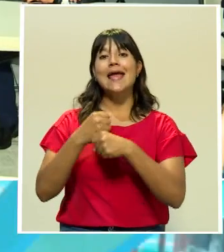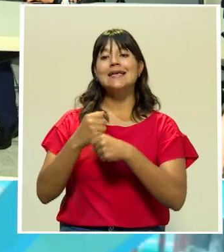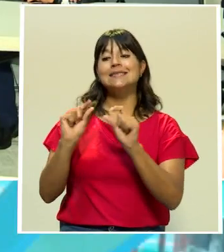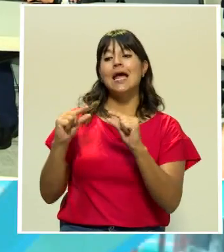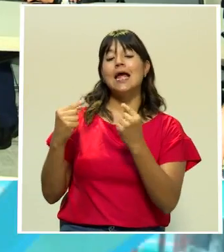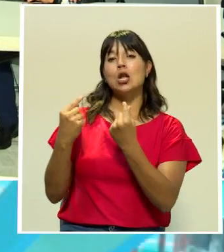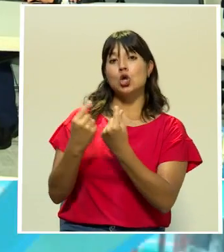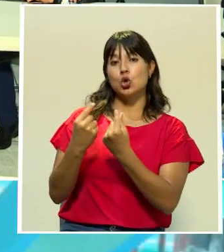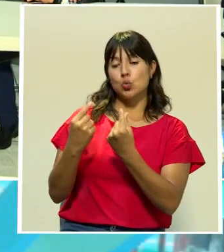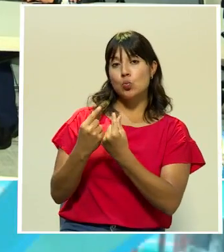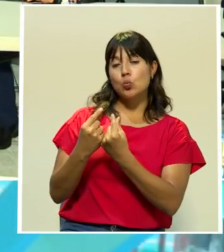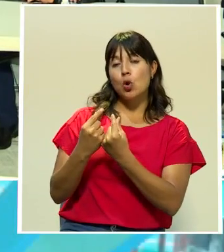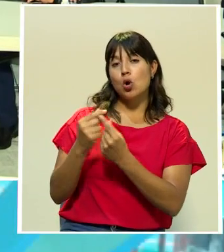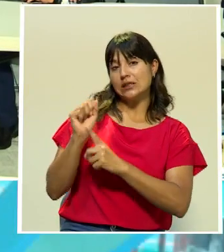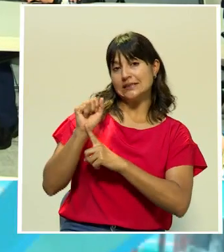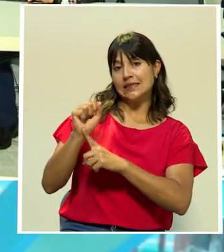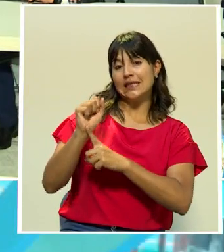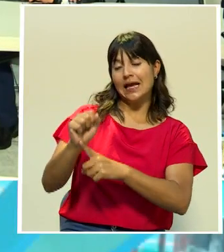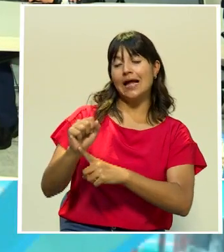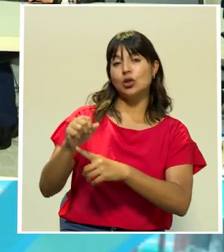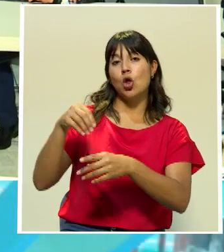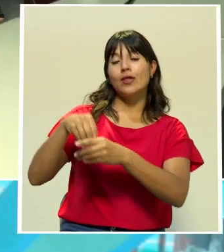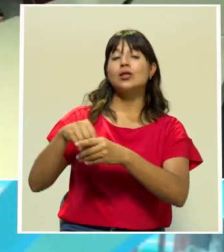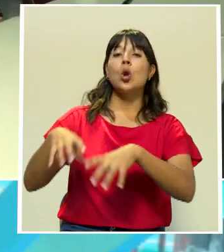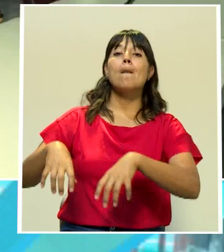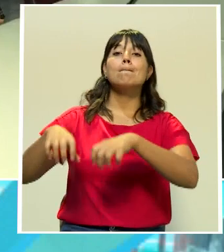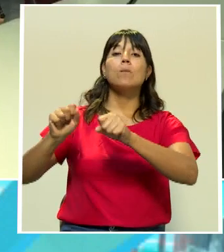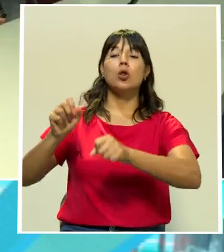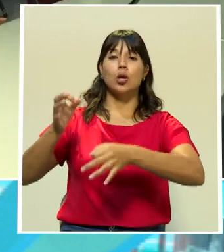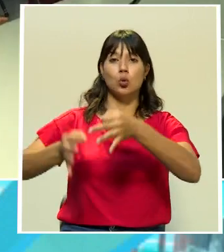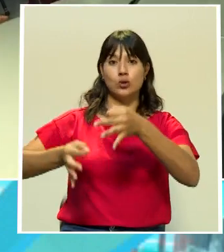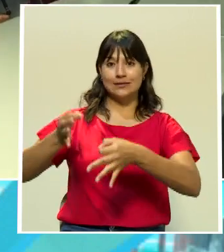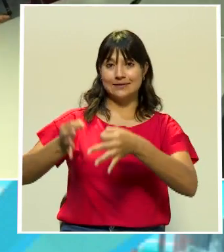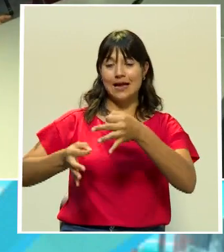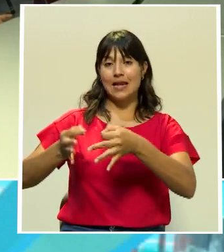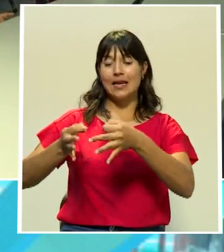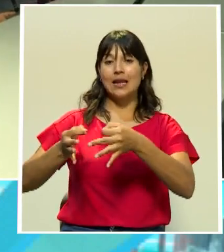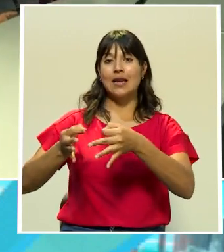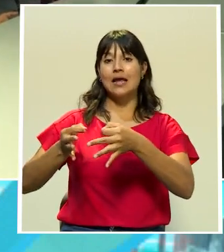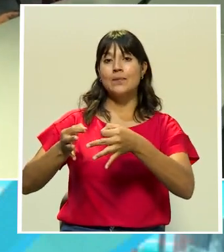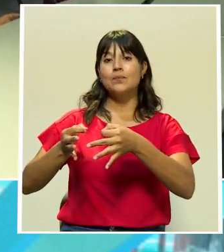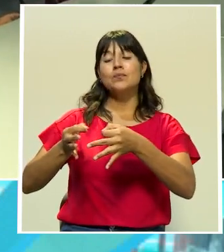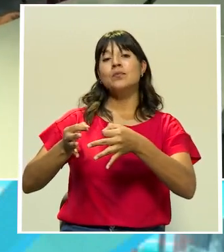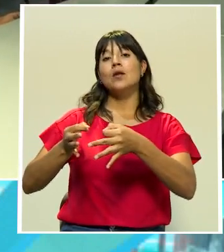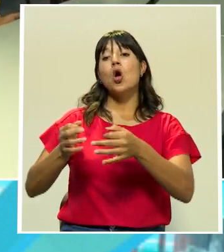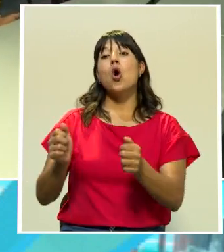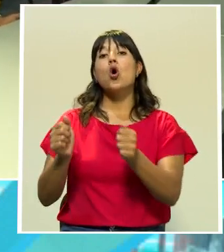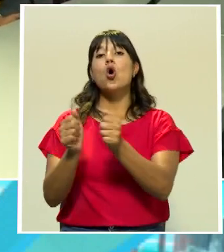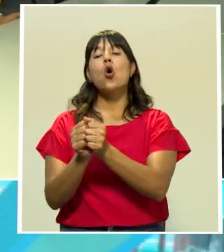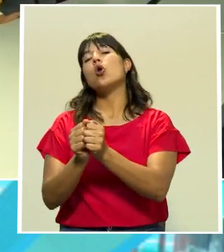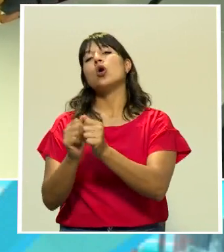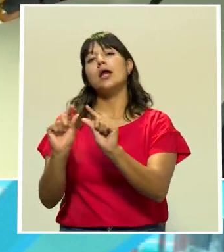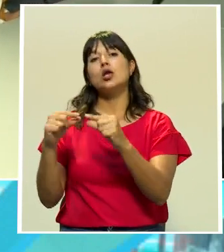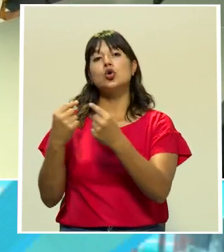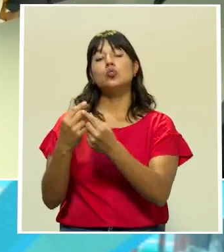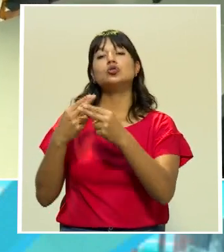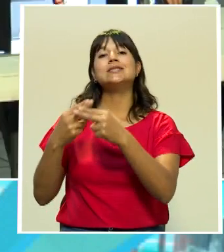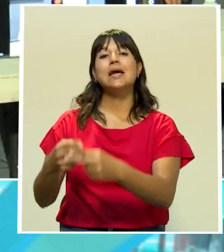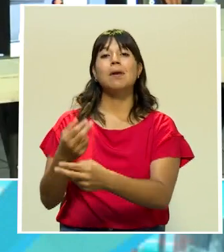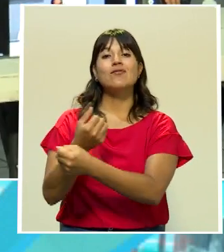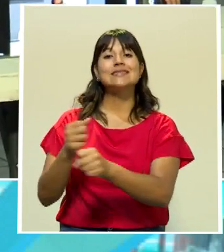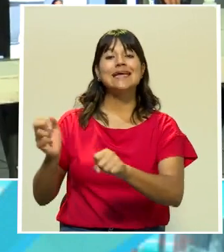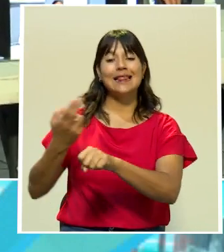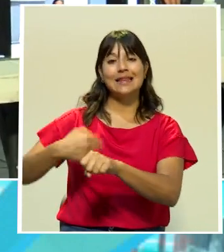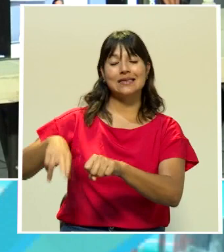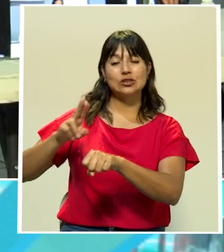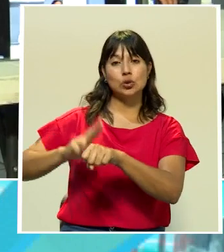colectivo judicial del Poder Judicial con Rescate Nacional. Esto porque